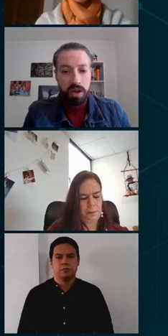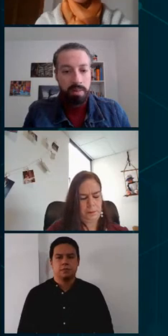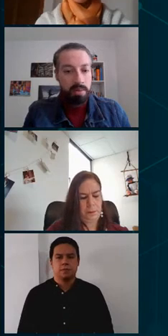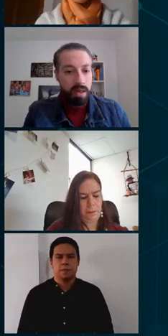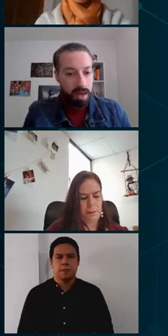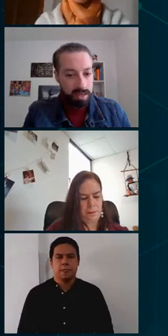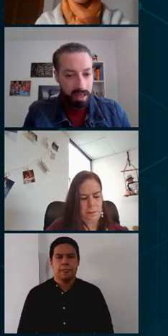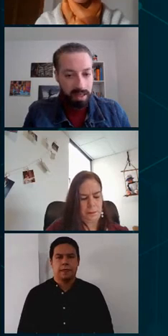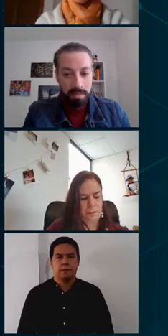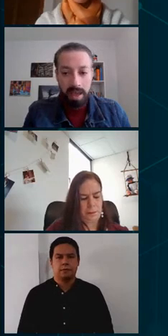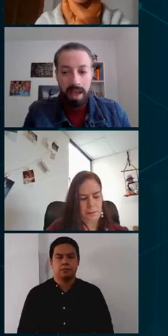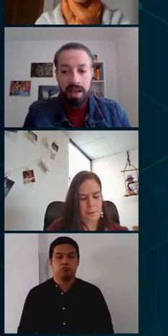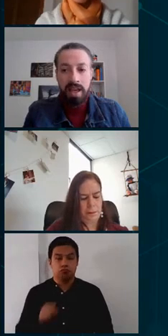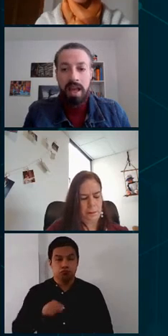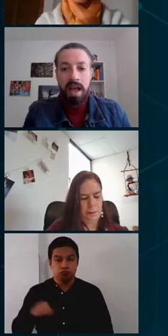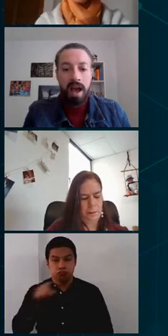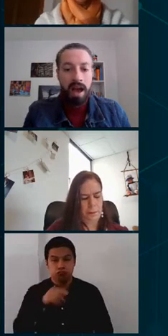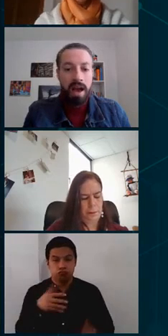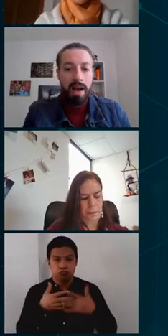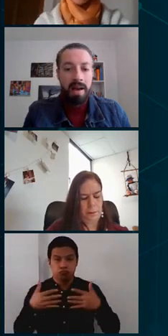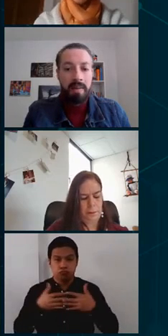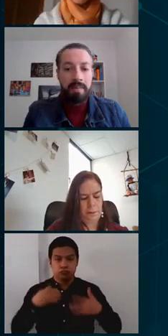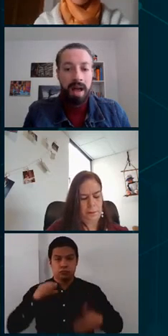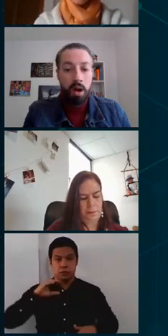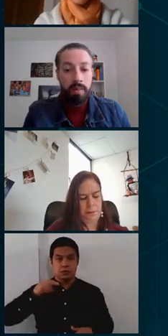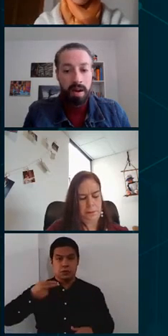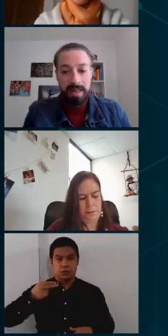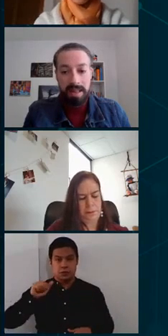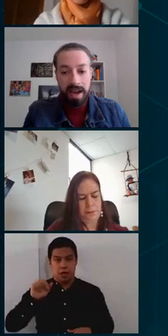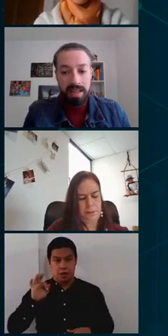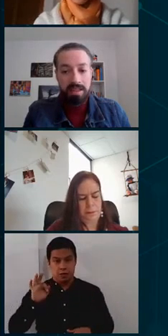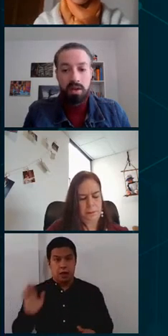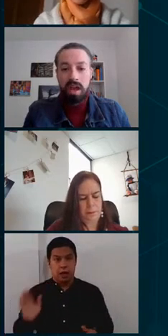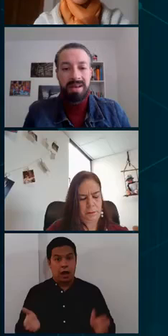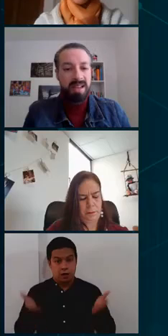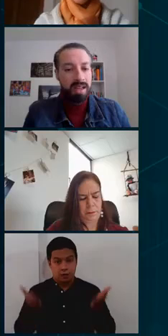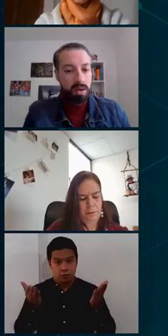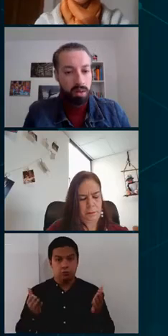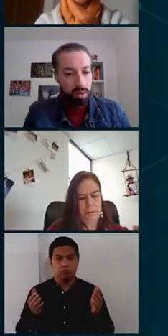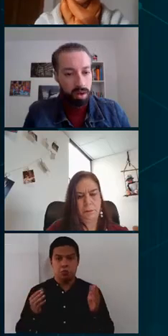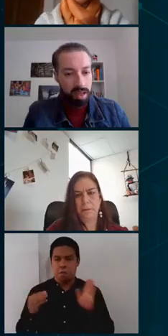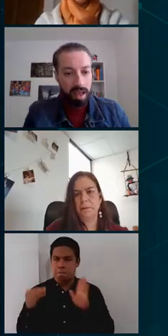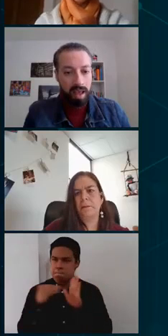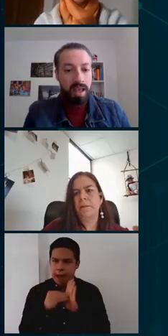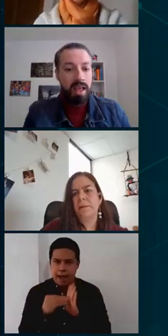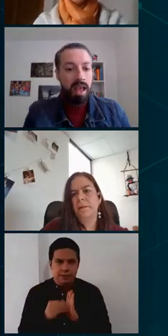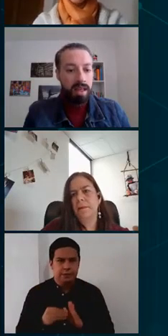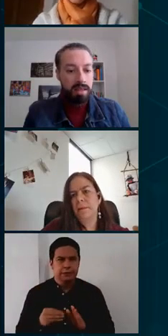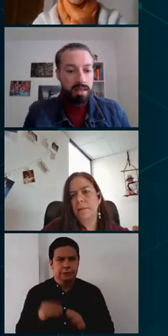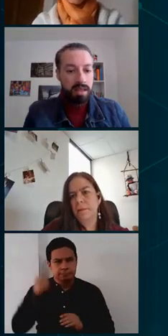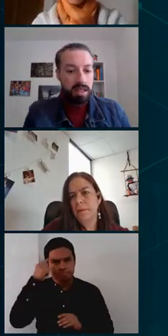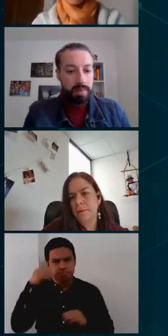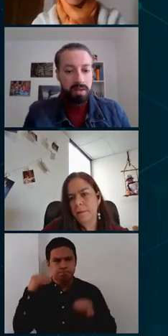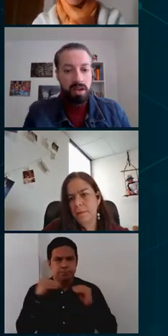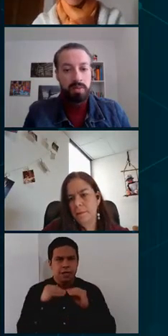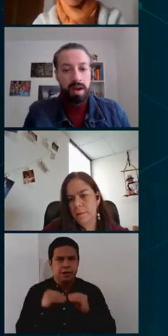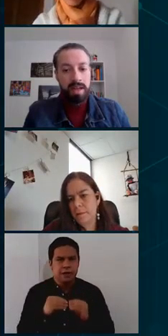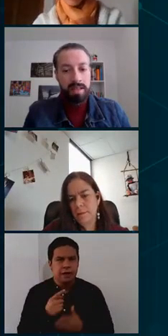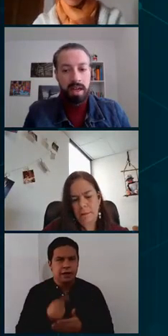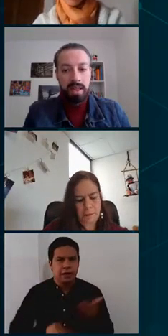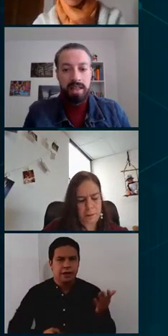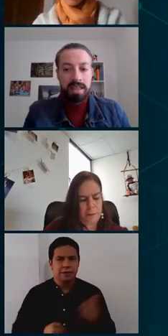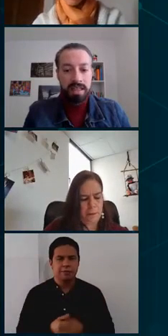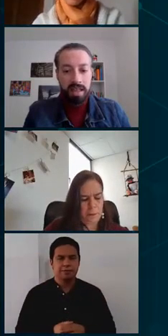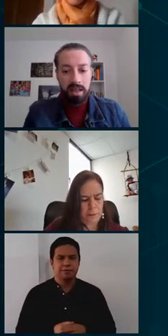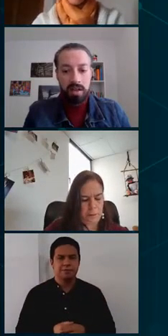nos pueden ayudar por medio del chat también a complementar esto. ¿Qué más se les ocurre que estas tres personas